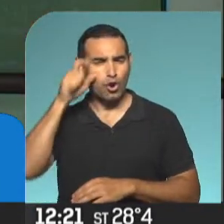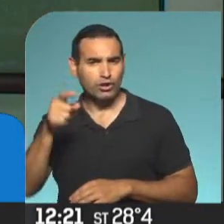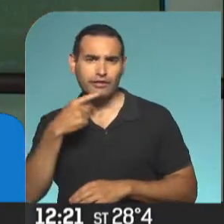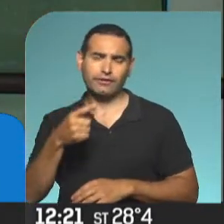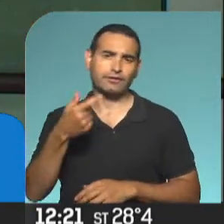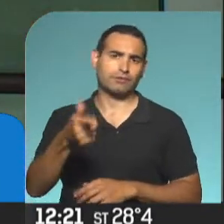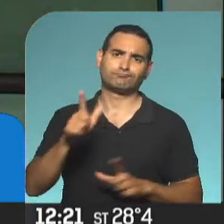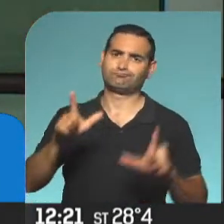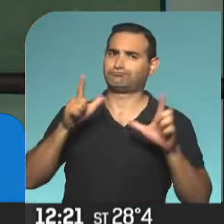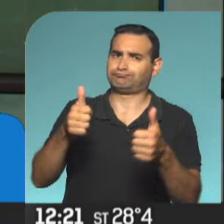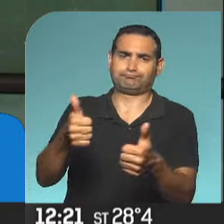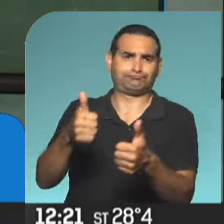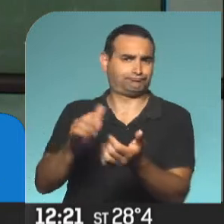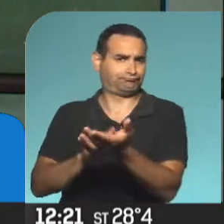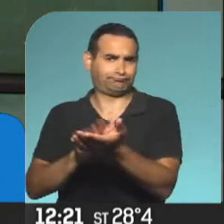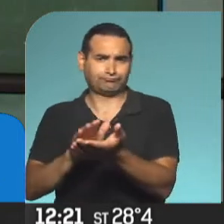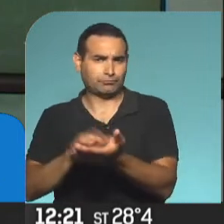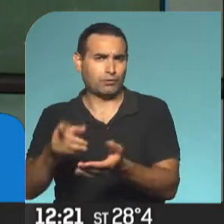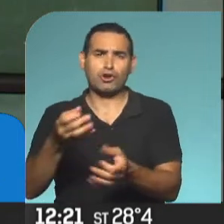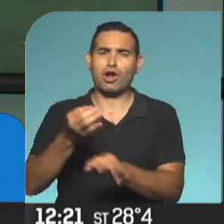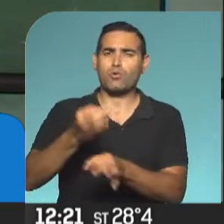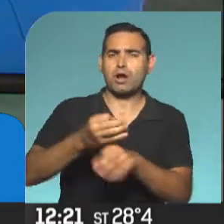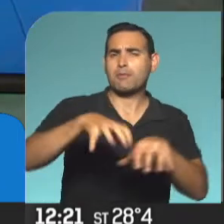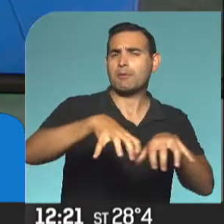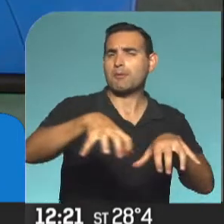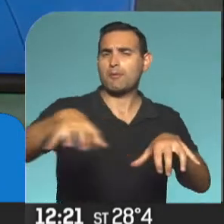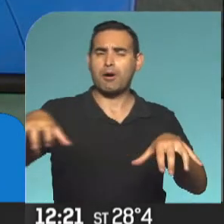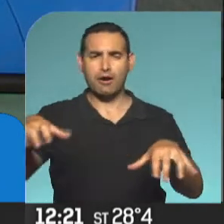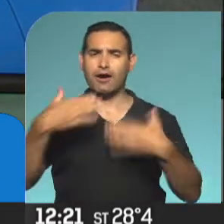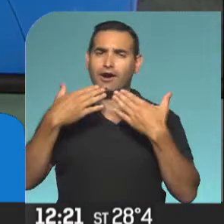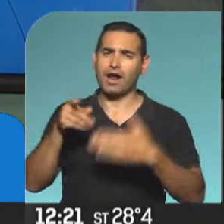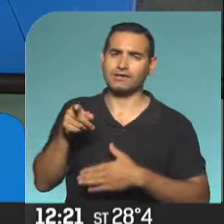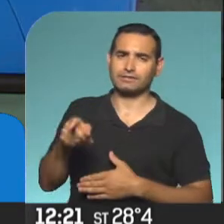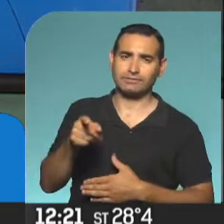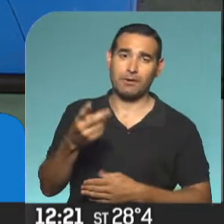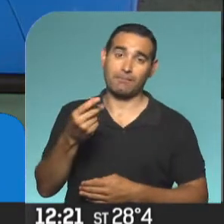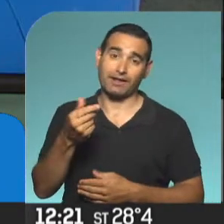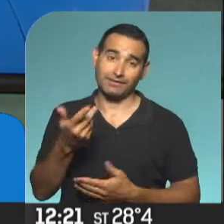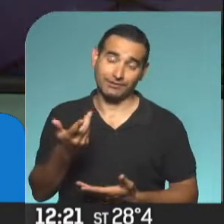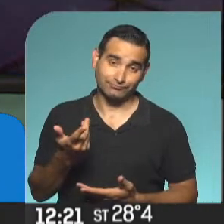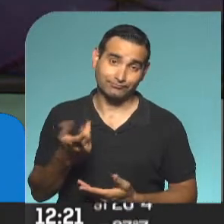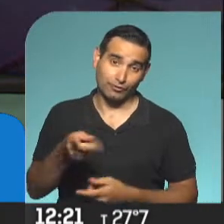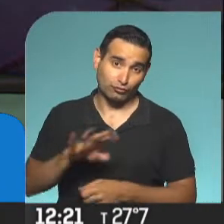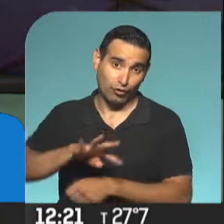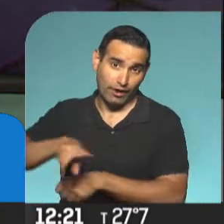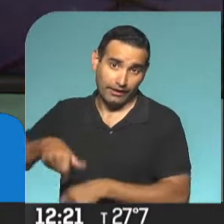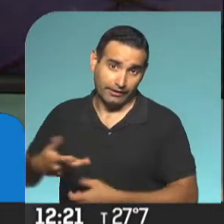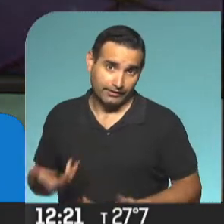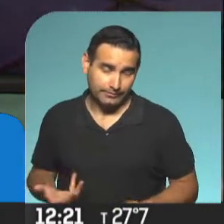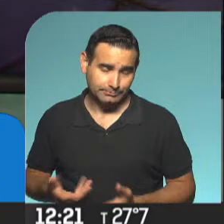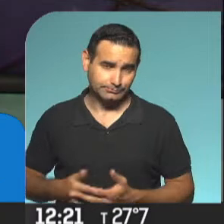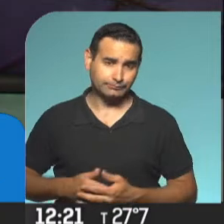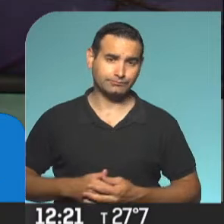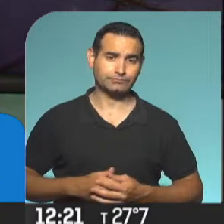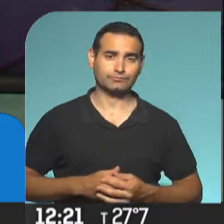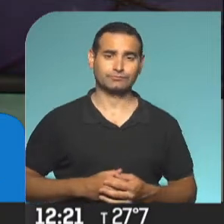poniéndolo ahí en el bronce por la cantidad de escuelas que se hicieron con la plata, en muchos casos se les robó a todos los argentinos y